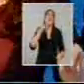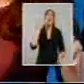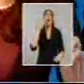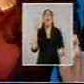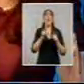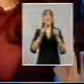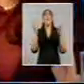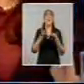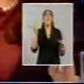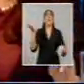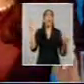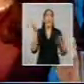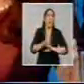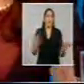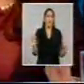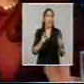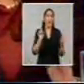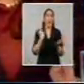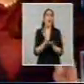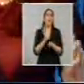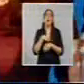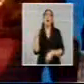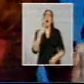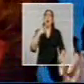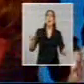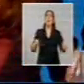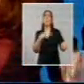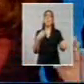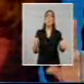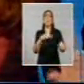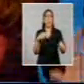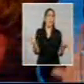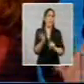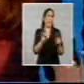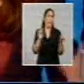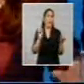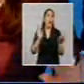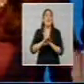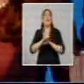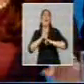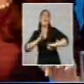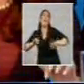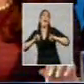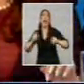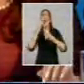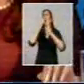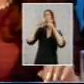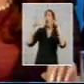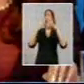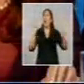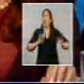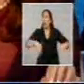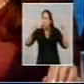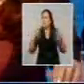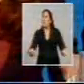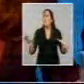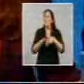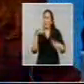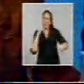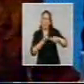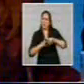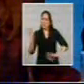No se gobierna el país con chamullo y globito, sino con número y gestión.